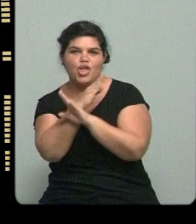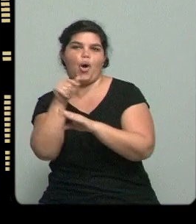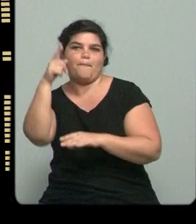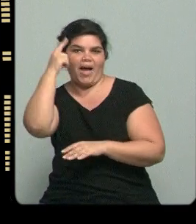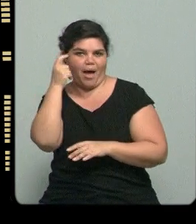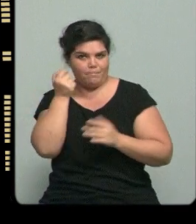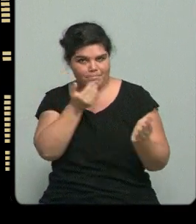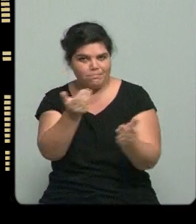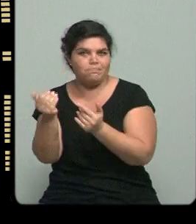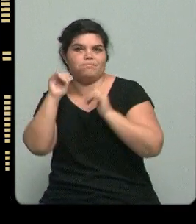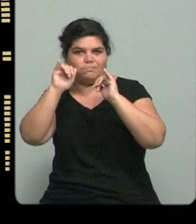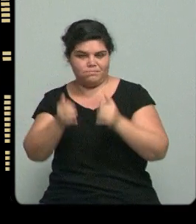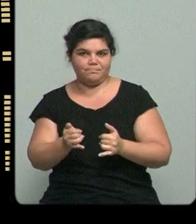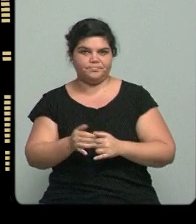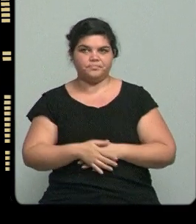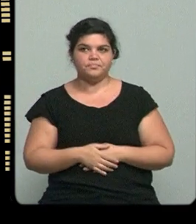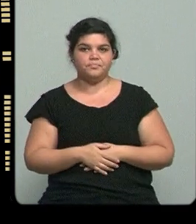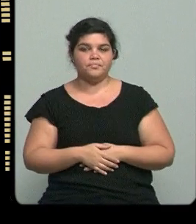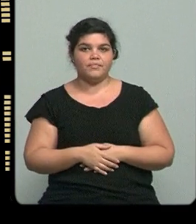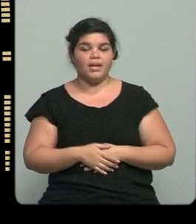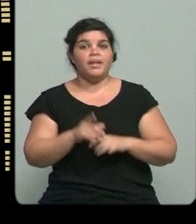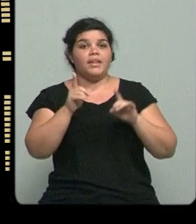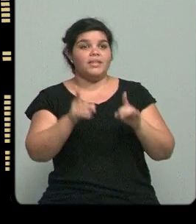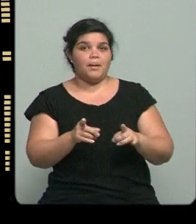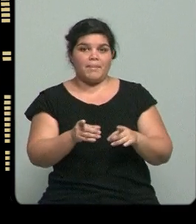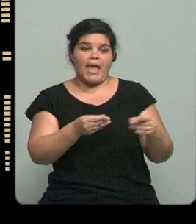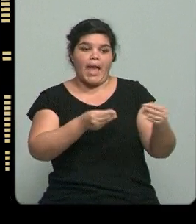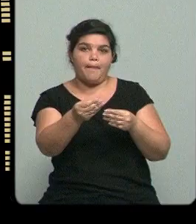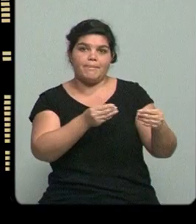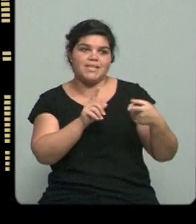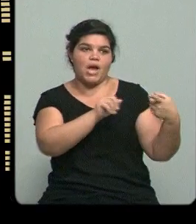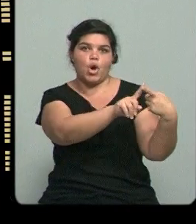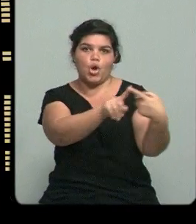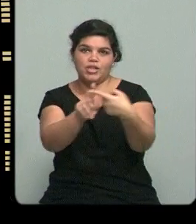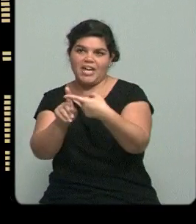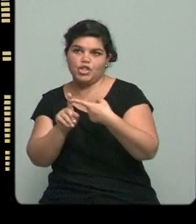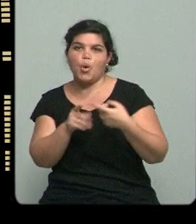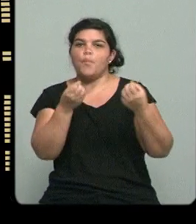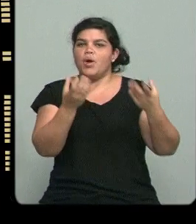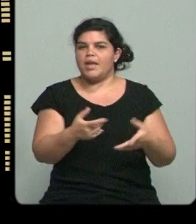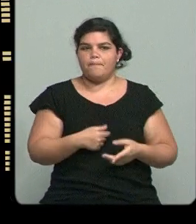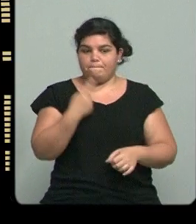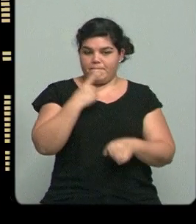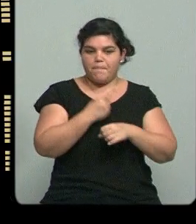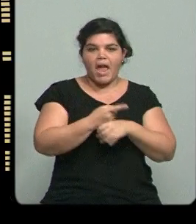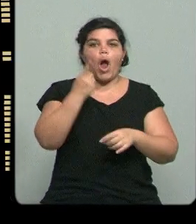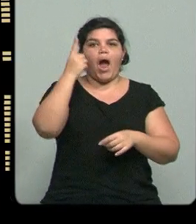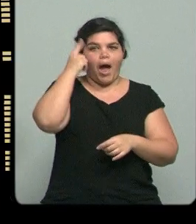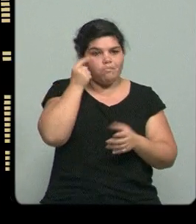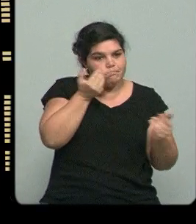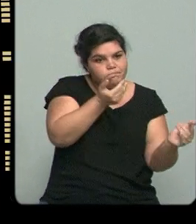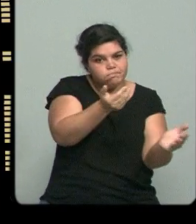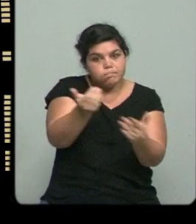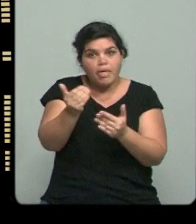También trabajan de manera articulada con empresas, pensando en también la salida, ¿no? Porque no es solamente adquirir conocimientos, sino también es ser